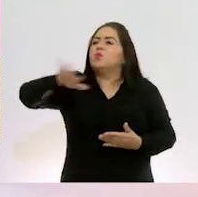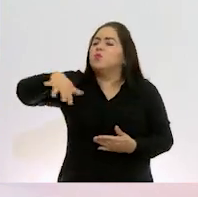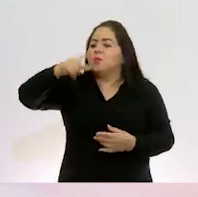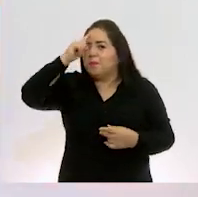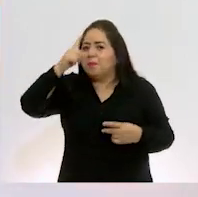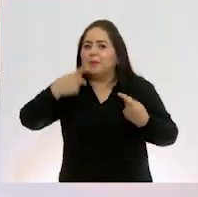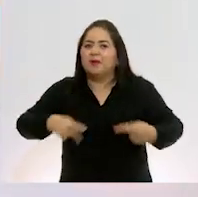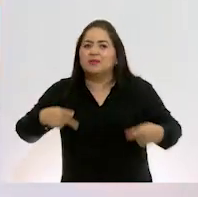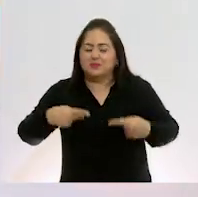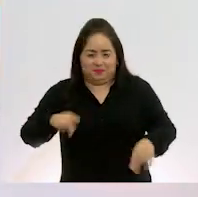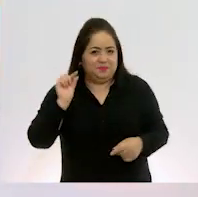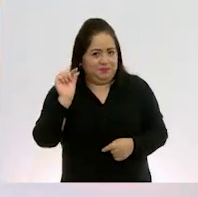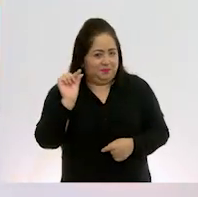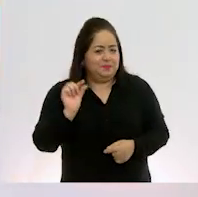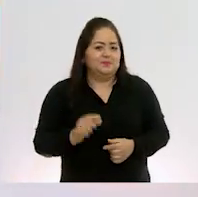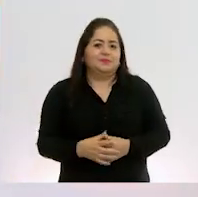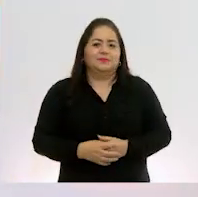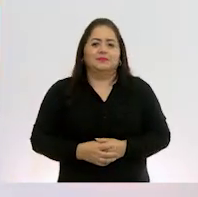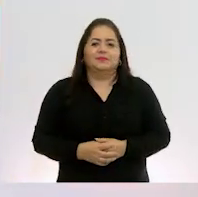persona.